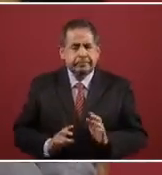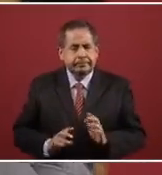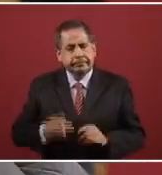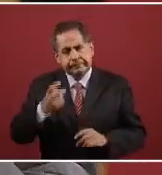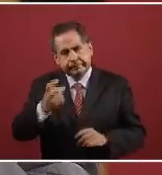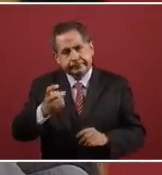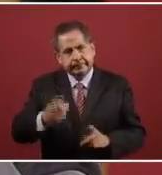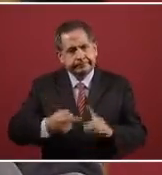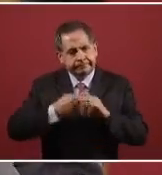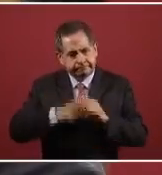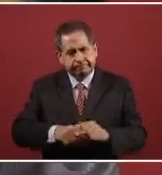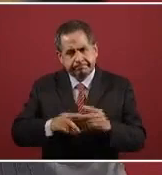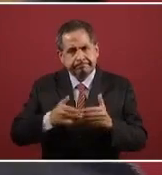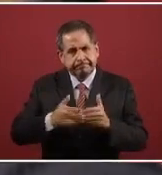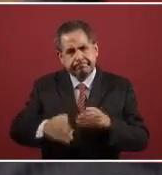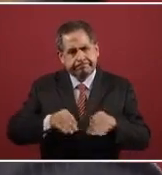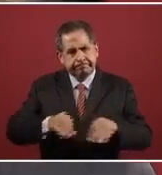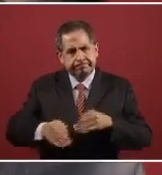así.